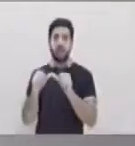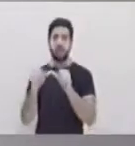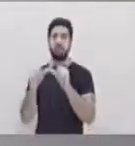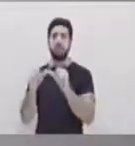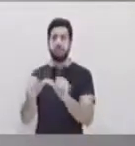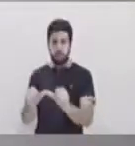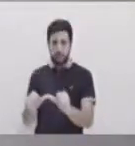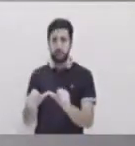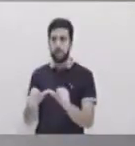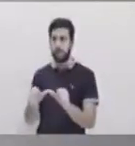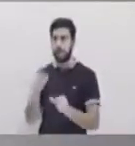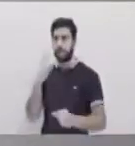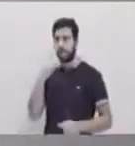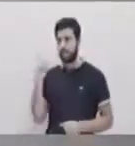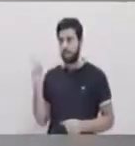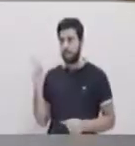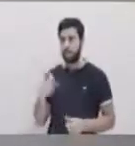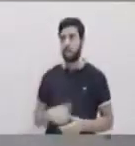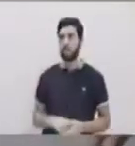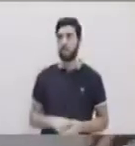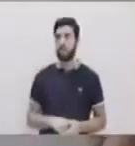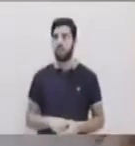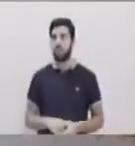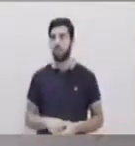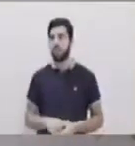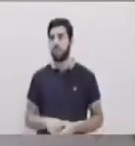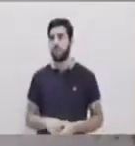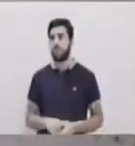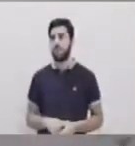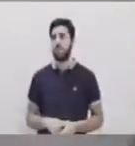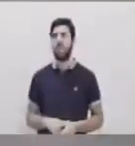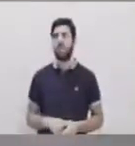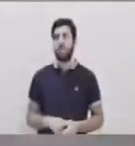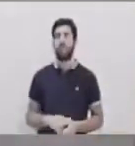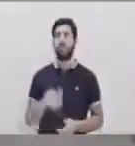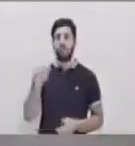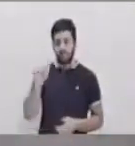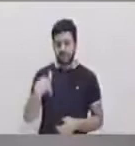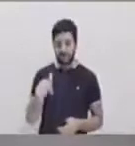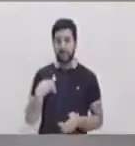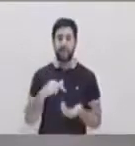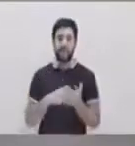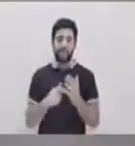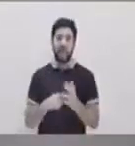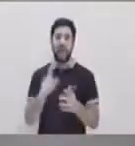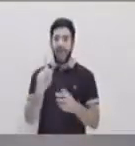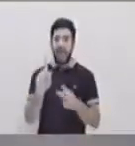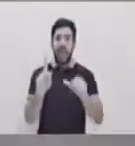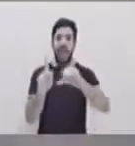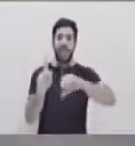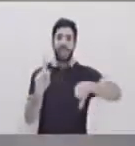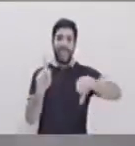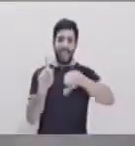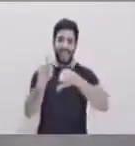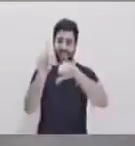caso, o sea, la clave acá es el aceite. Es el aceite, pues, porque es el que está sirviendo como